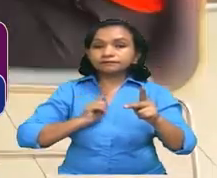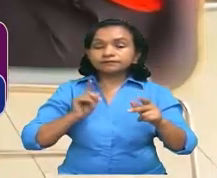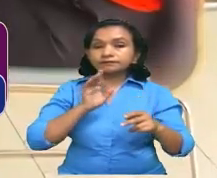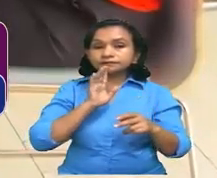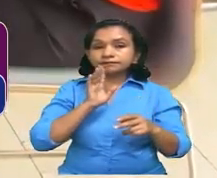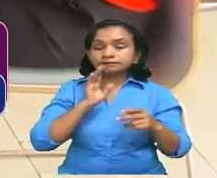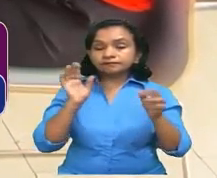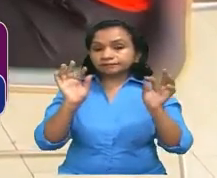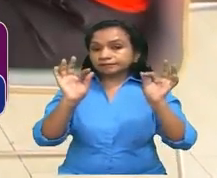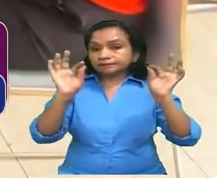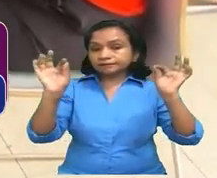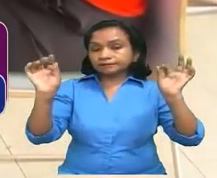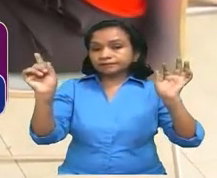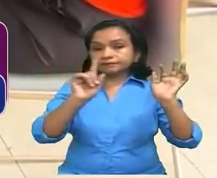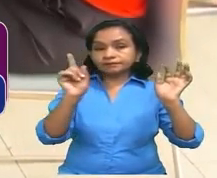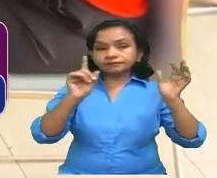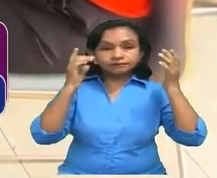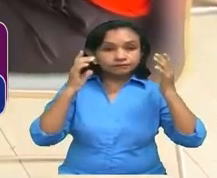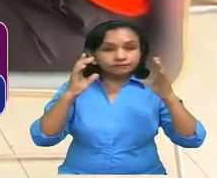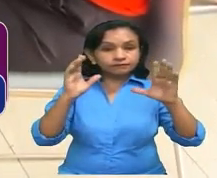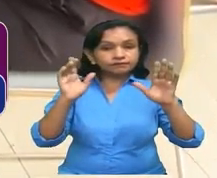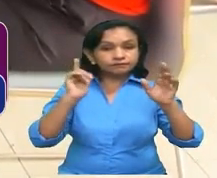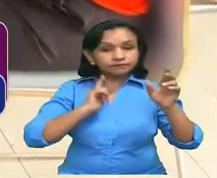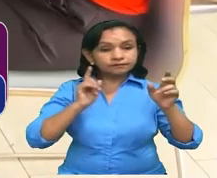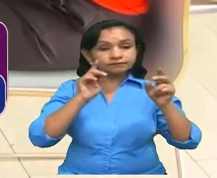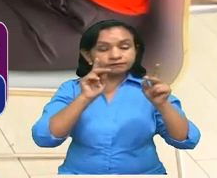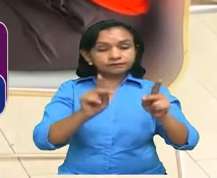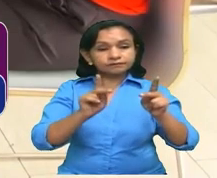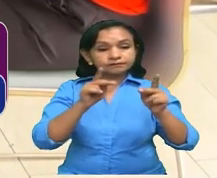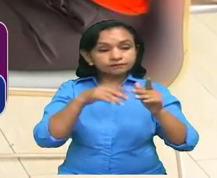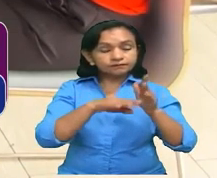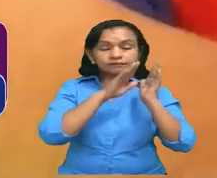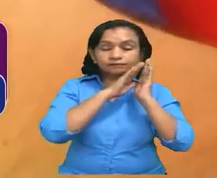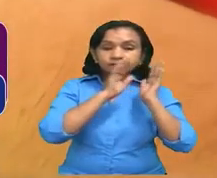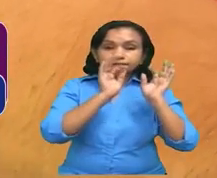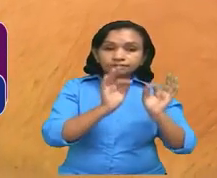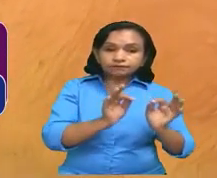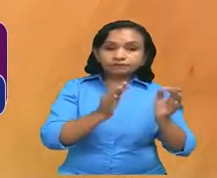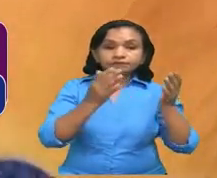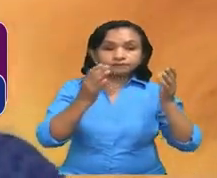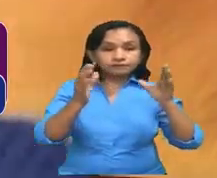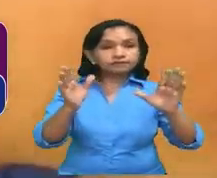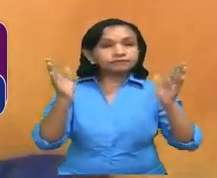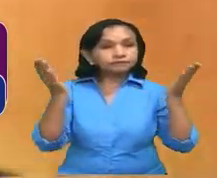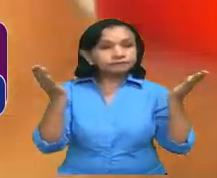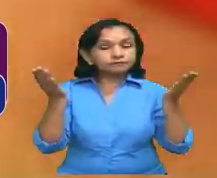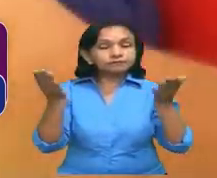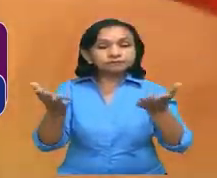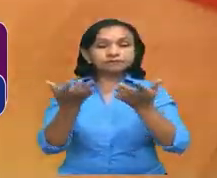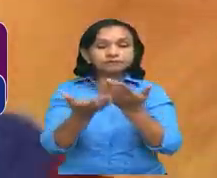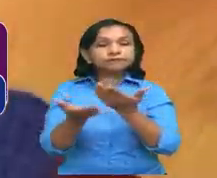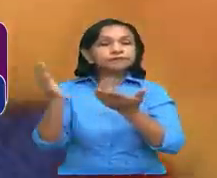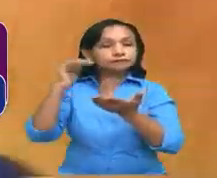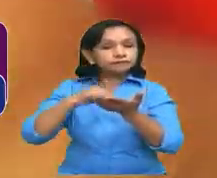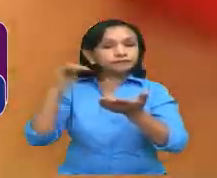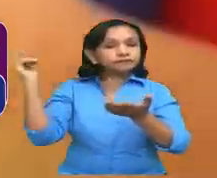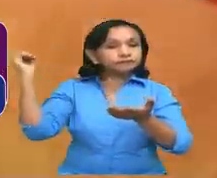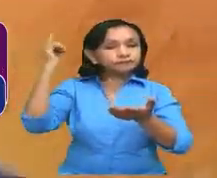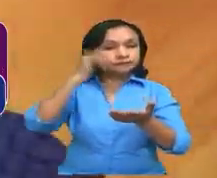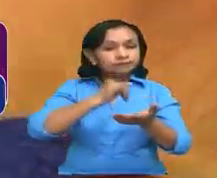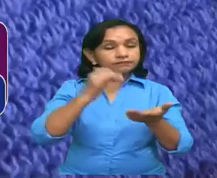caracterizamos por ser un pueblo caluroso, que atiende bien, sobre todo seguro, pero también tiene que tener unas condiciones básicas, pues